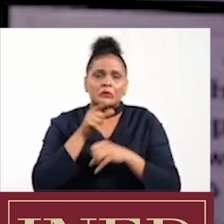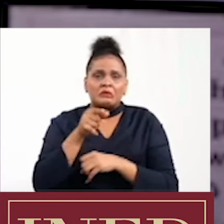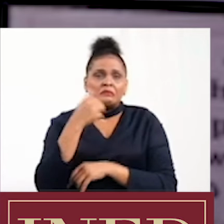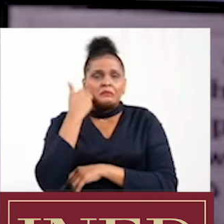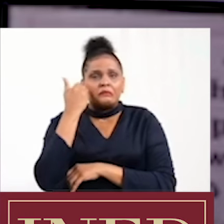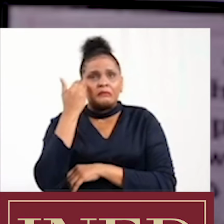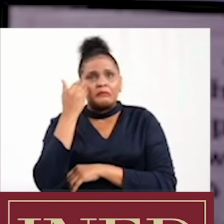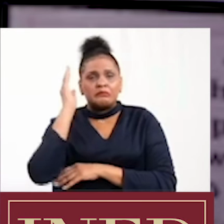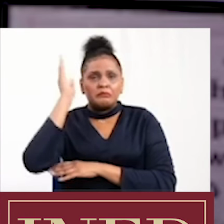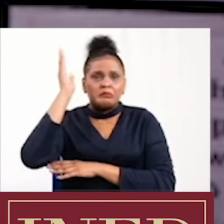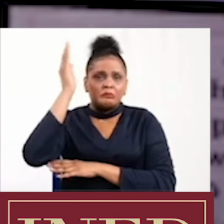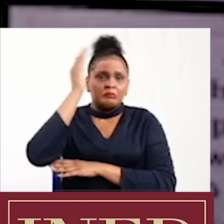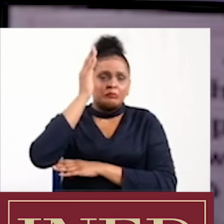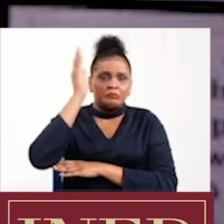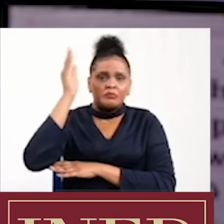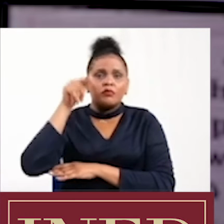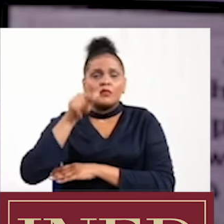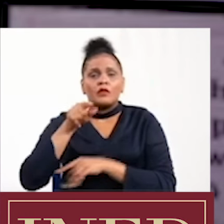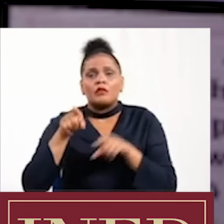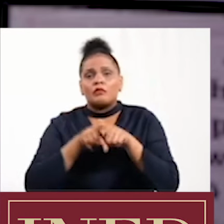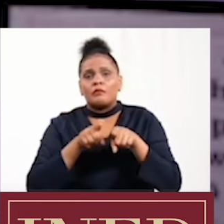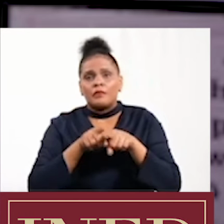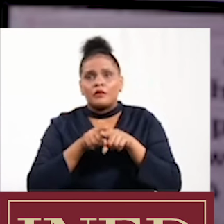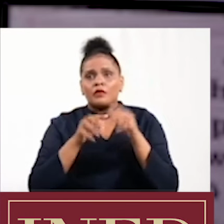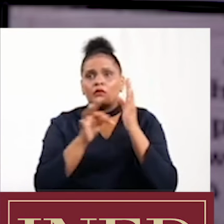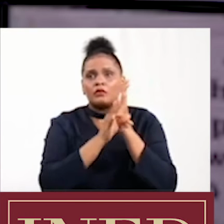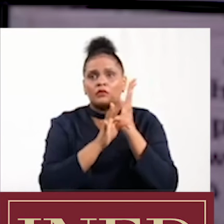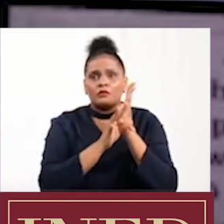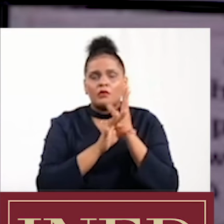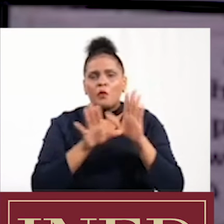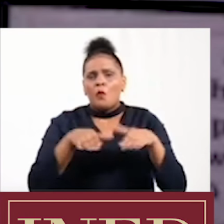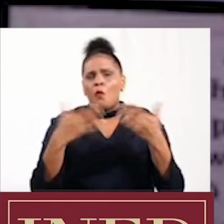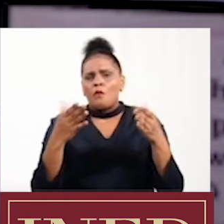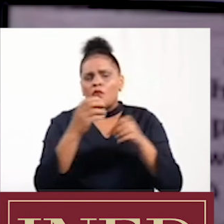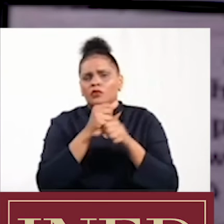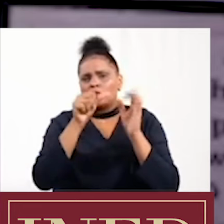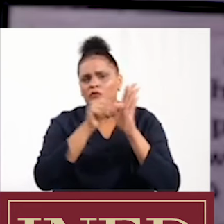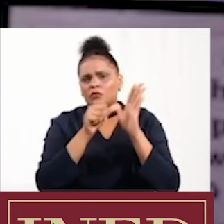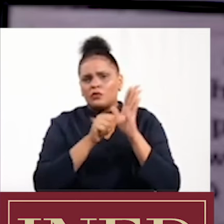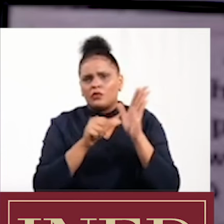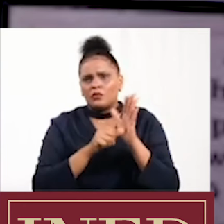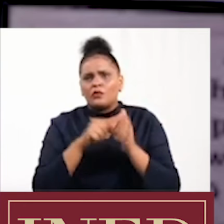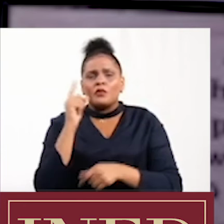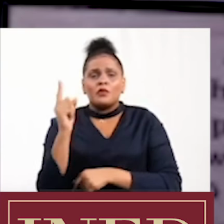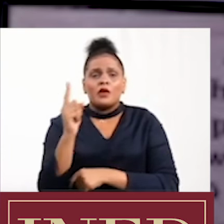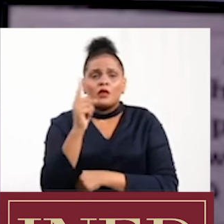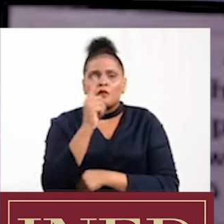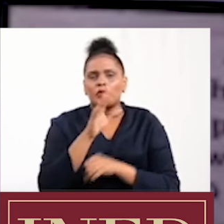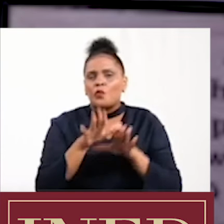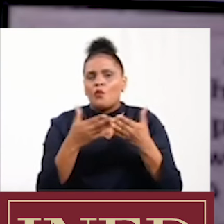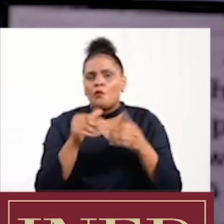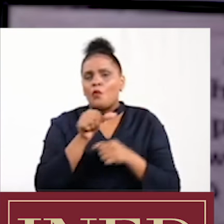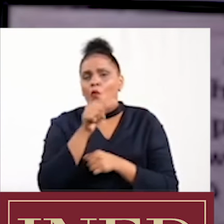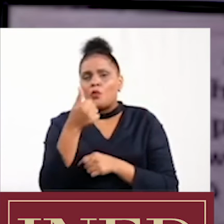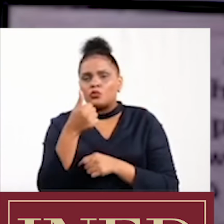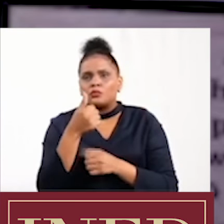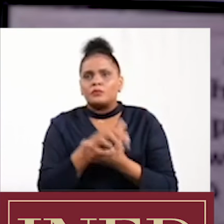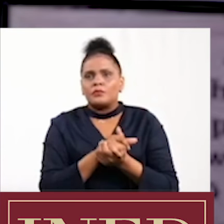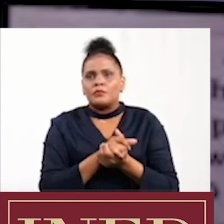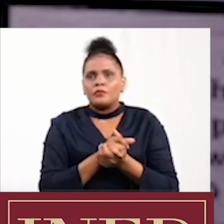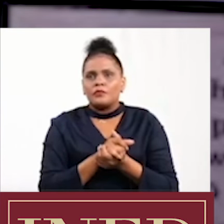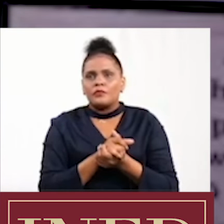tienen la asistencia técnica pero aquí depende de cómo se articula y también los propios nacionales pero yo diría